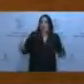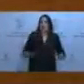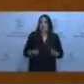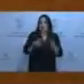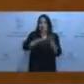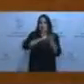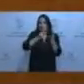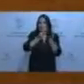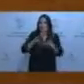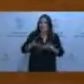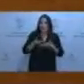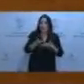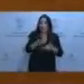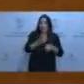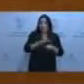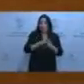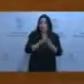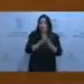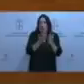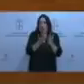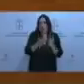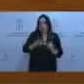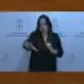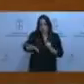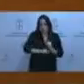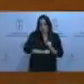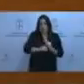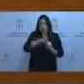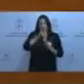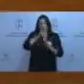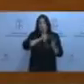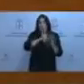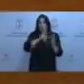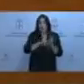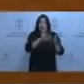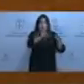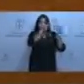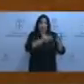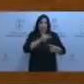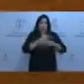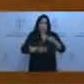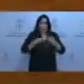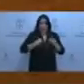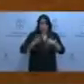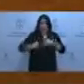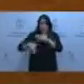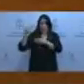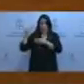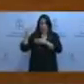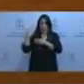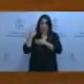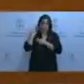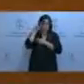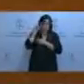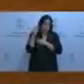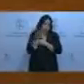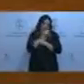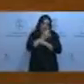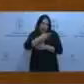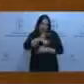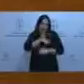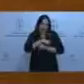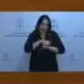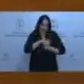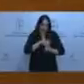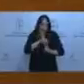sistema de ayudas a la adquisición de libros de texto, porque el sistema que usted heredó sabe que no era precisamente el mejor que había en España, y el